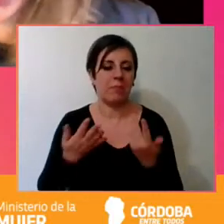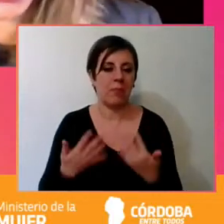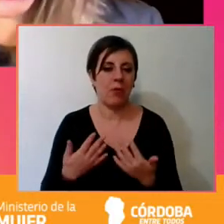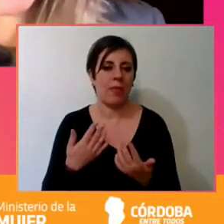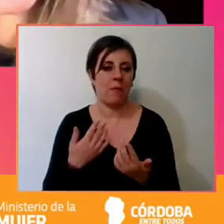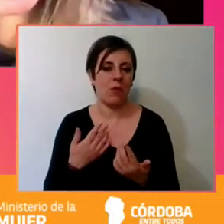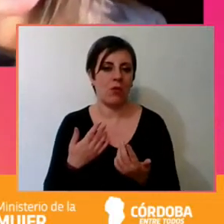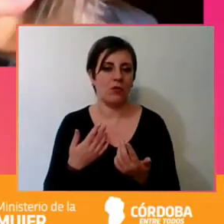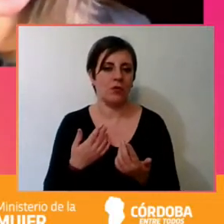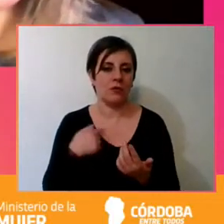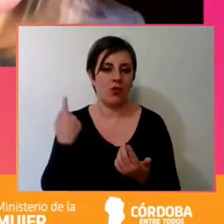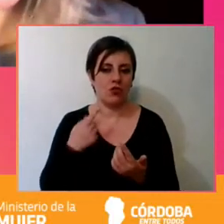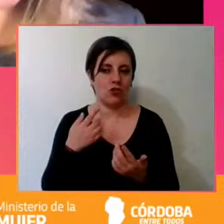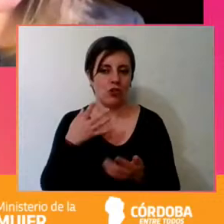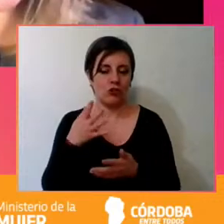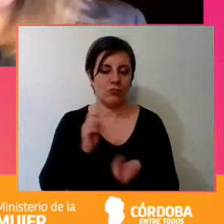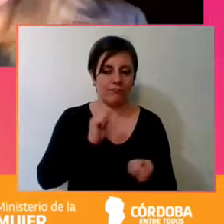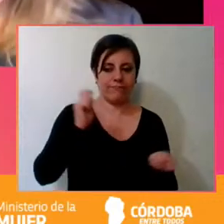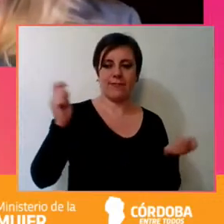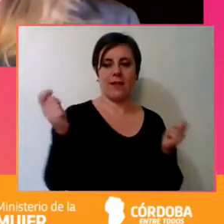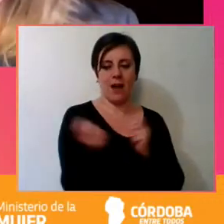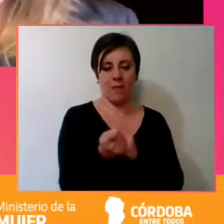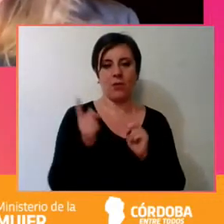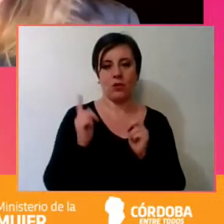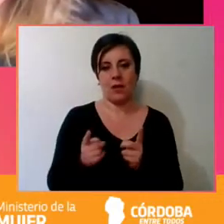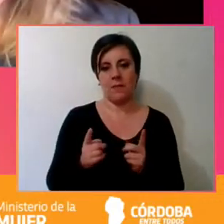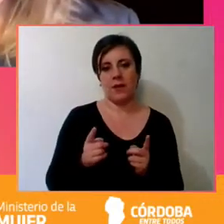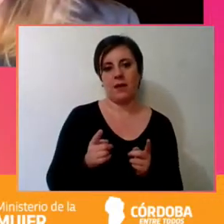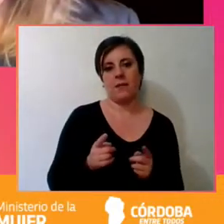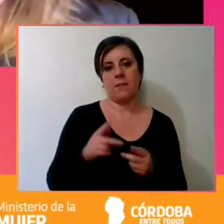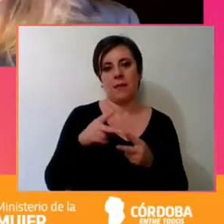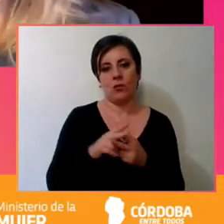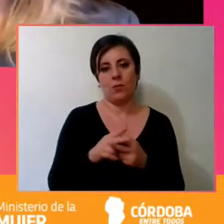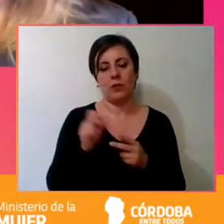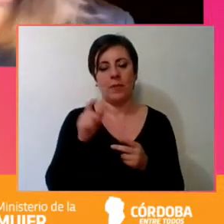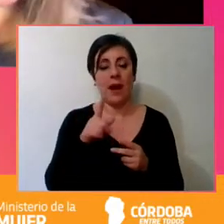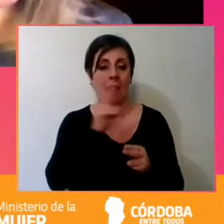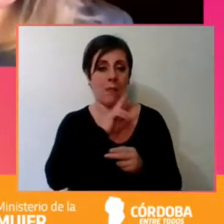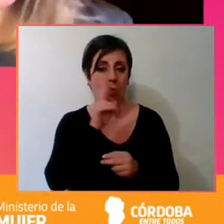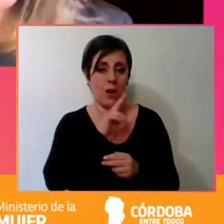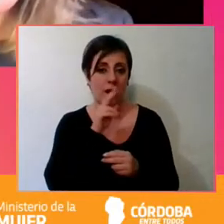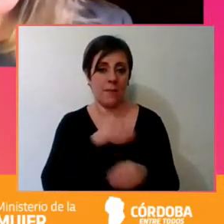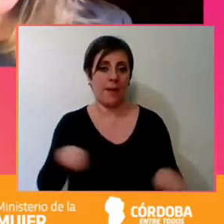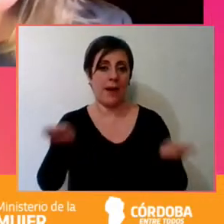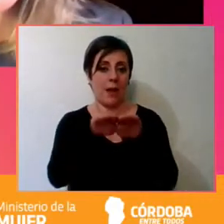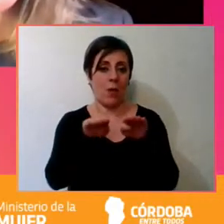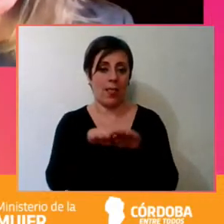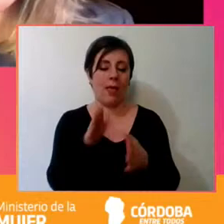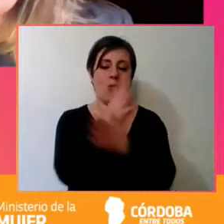un motor de transformación de los instrumentos para las mujeres y para la igualdad. Un